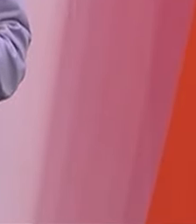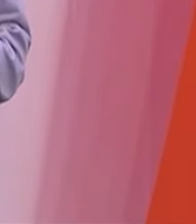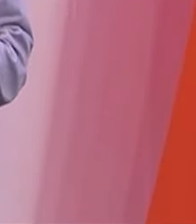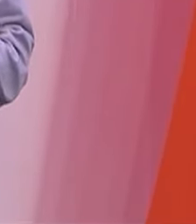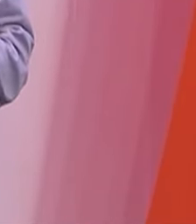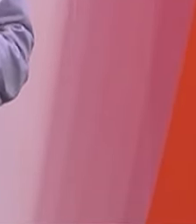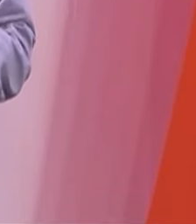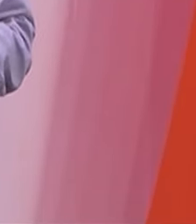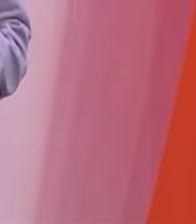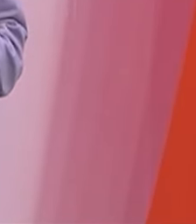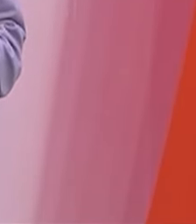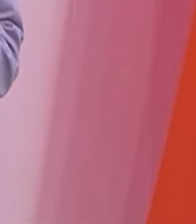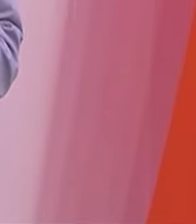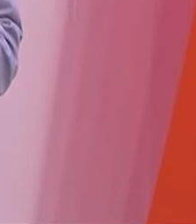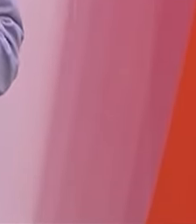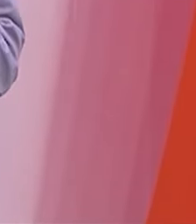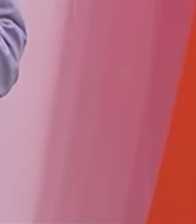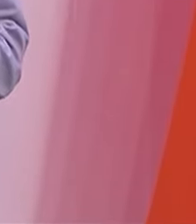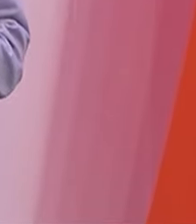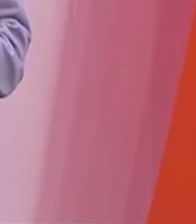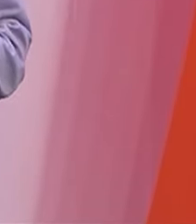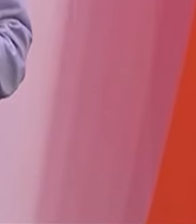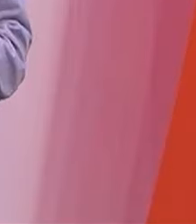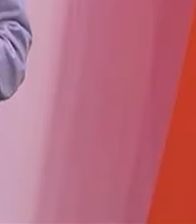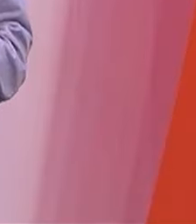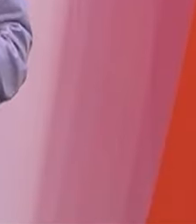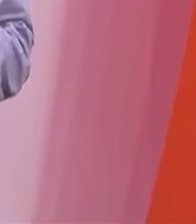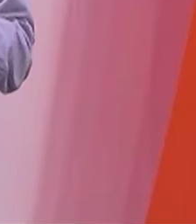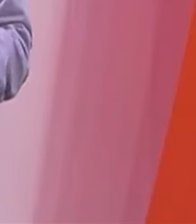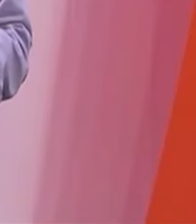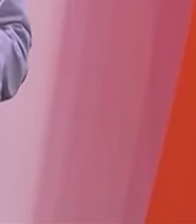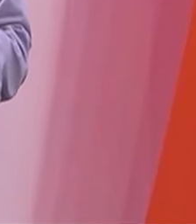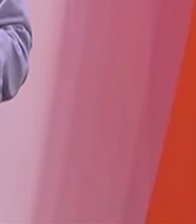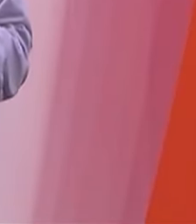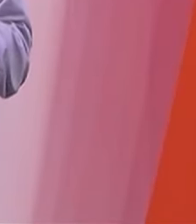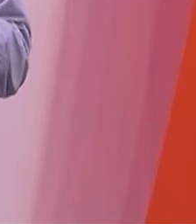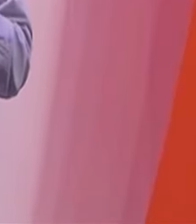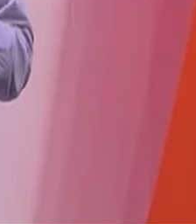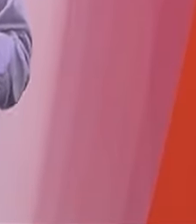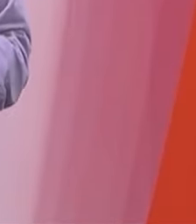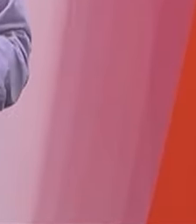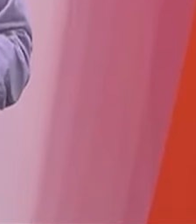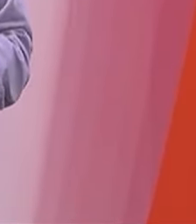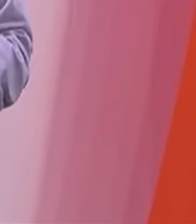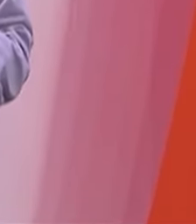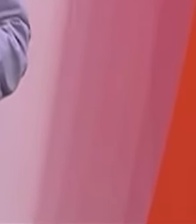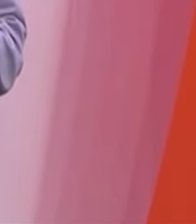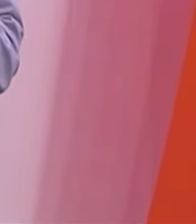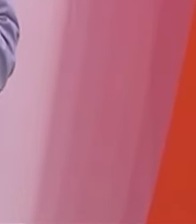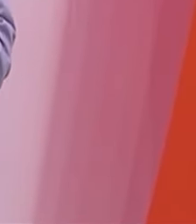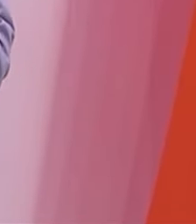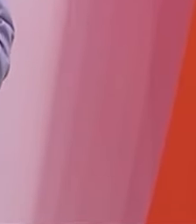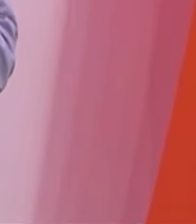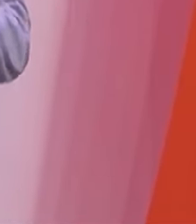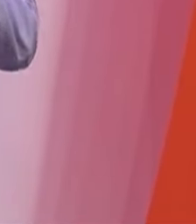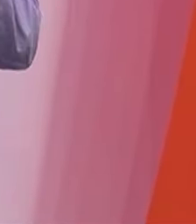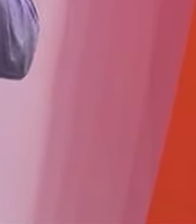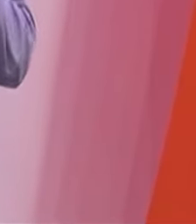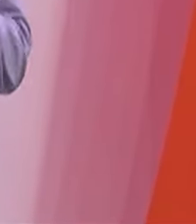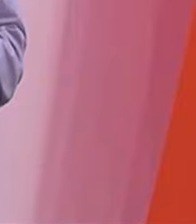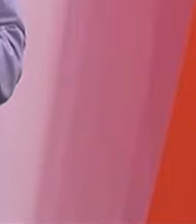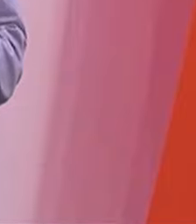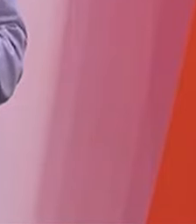redes sociales, se utilizan muchísimo. Si pueden, chicos, practiquen, coloquen su correo electrónico, sus redes sociales en inglés.